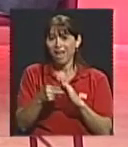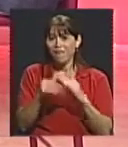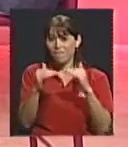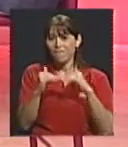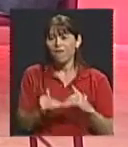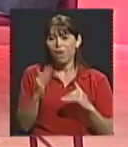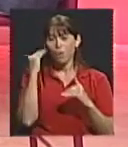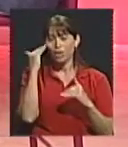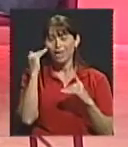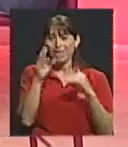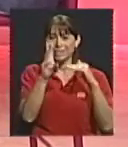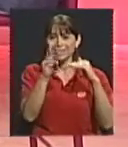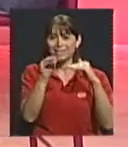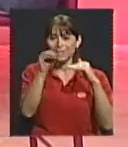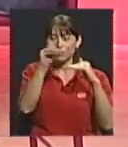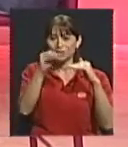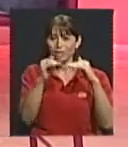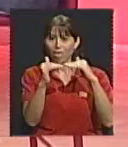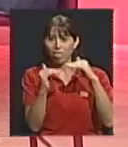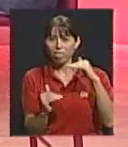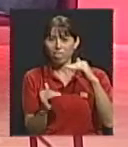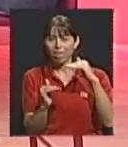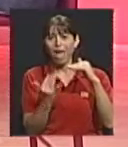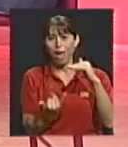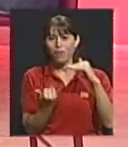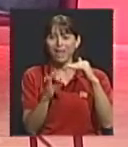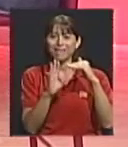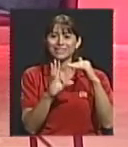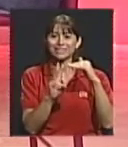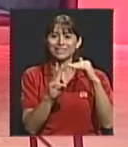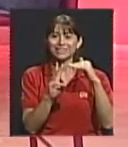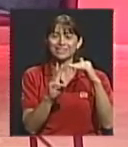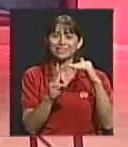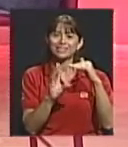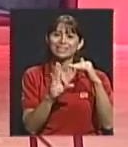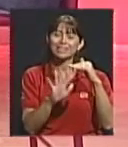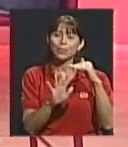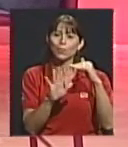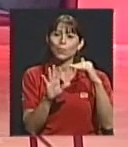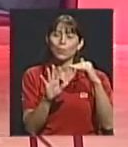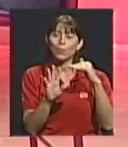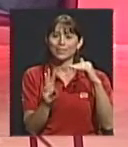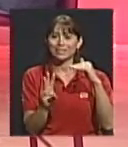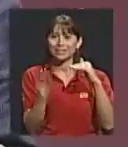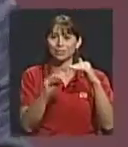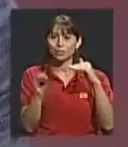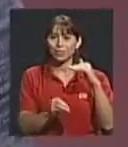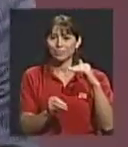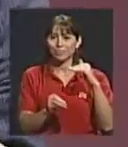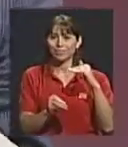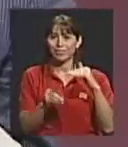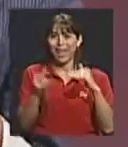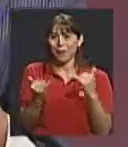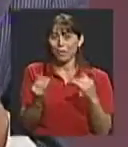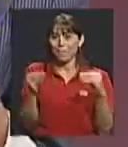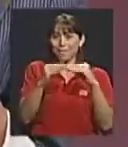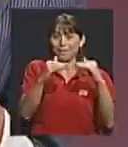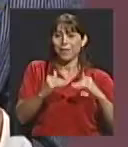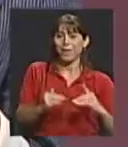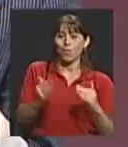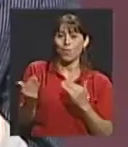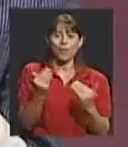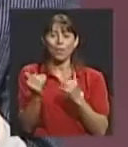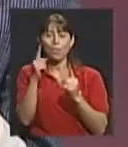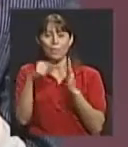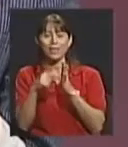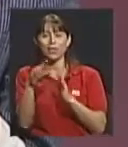en 56 Perdón desde 1978 entonces la gente si se ha tragado Entonces ese discurso